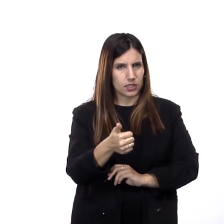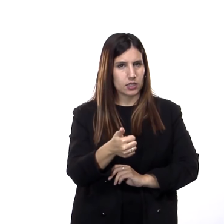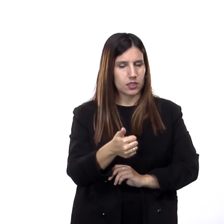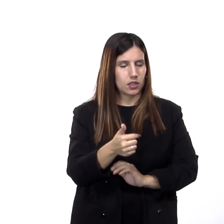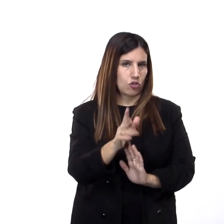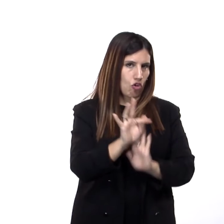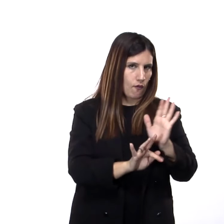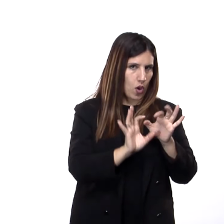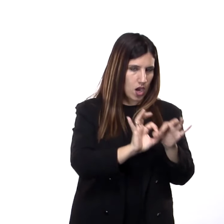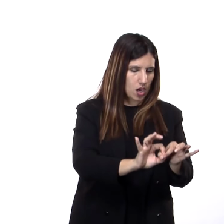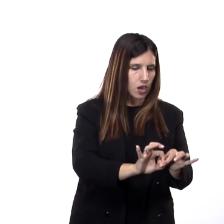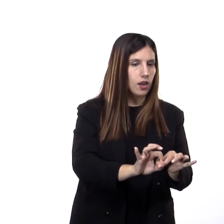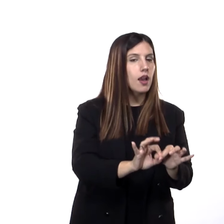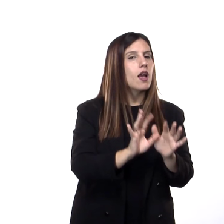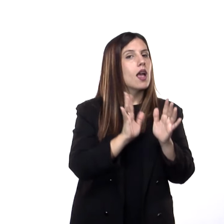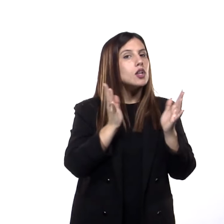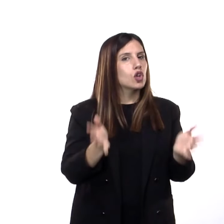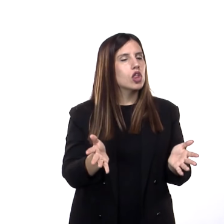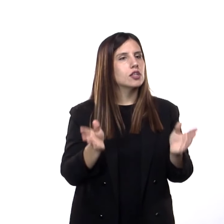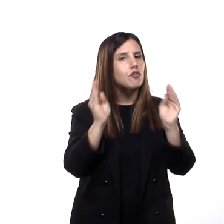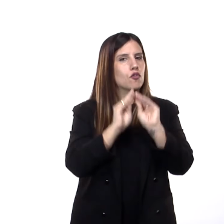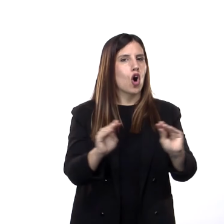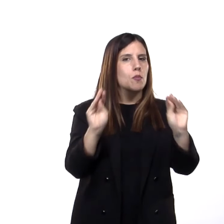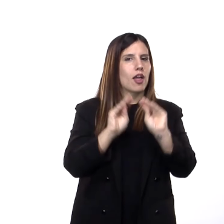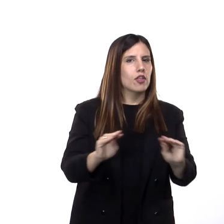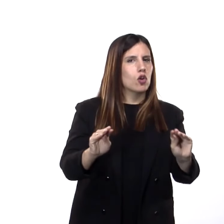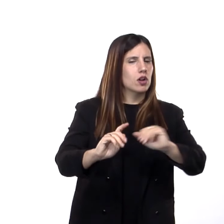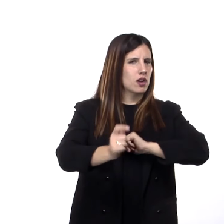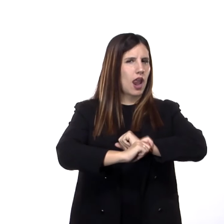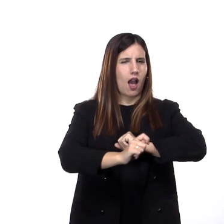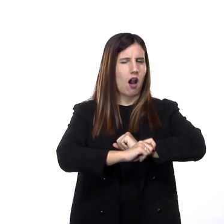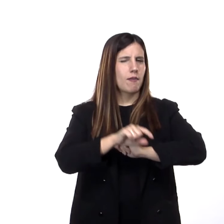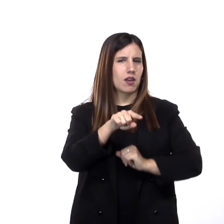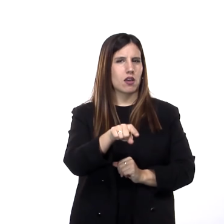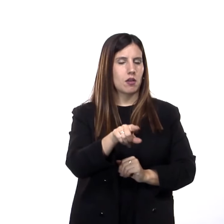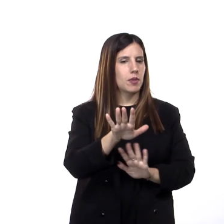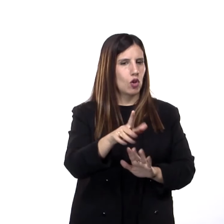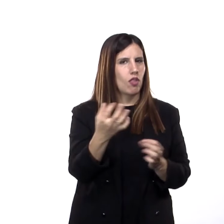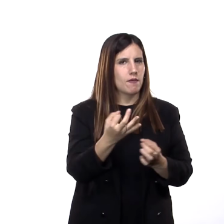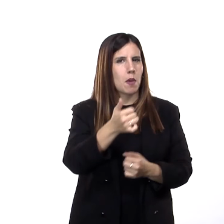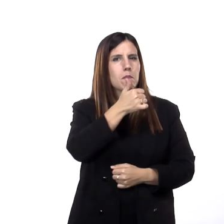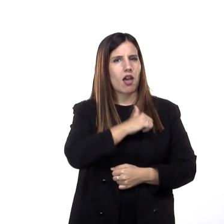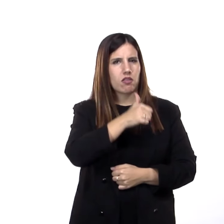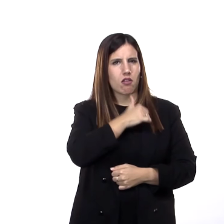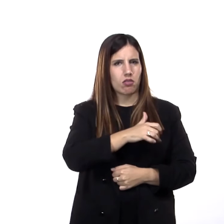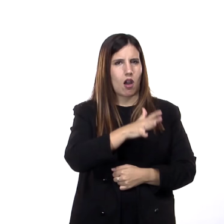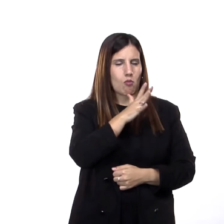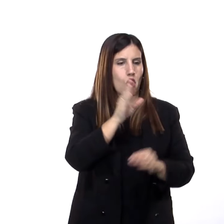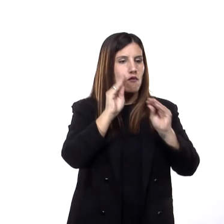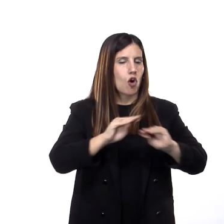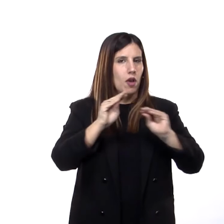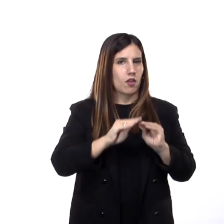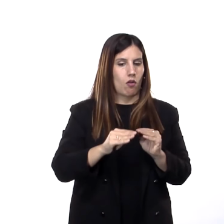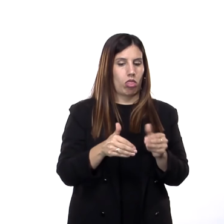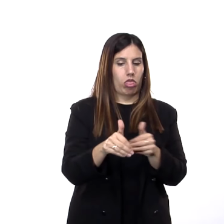pues ocurre que la formación es digamos la clave pero además hay que tener paciencia no es la formación al corto es la